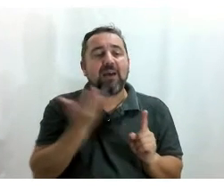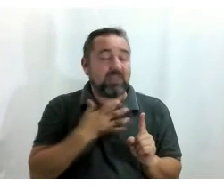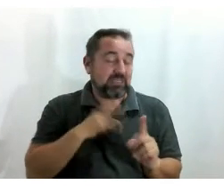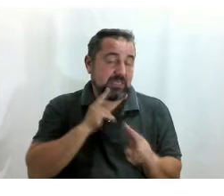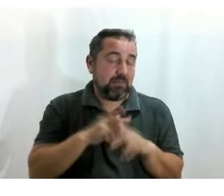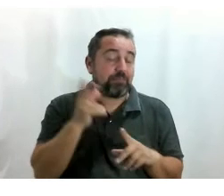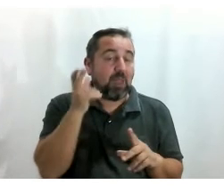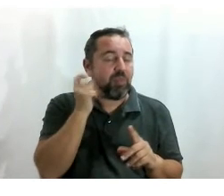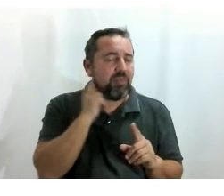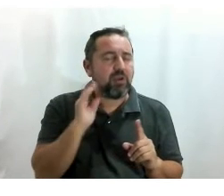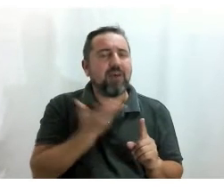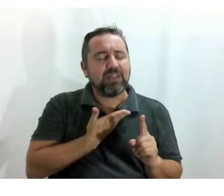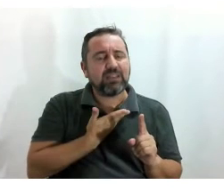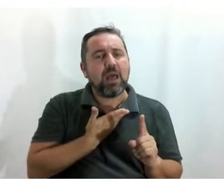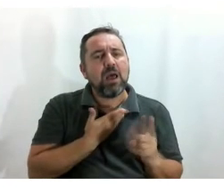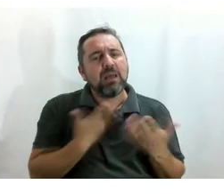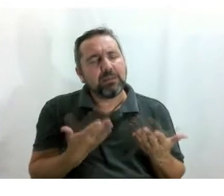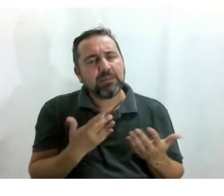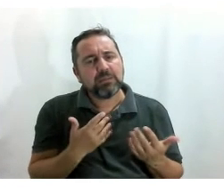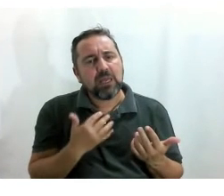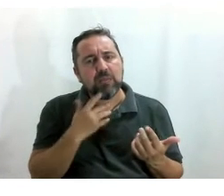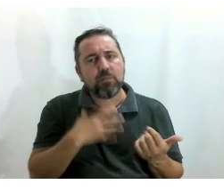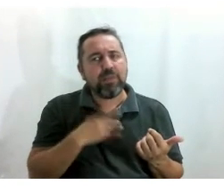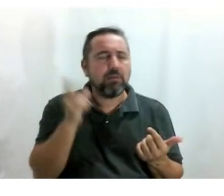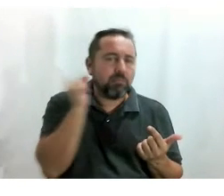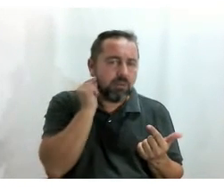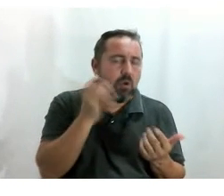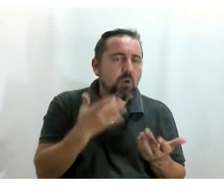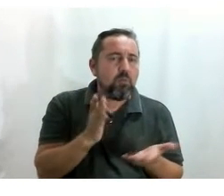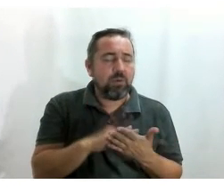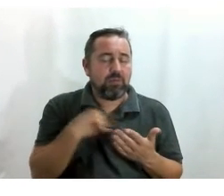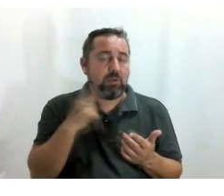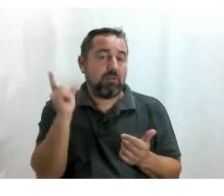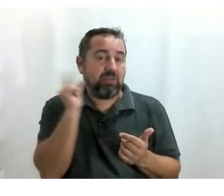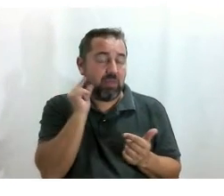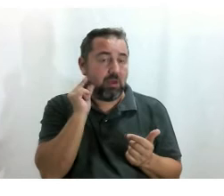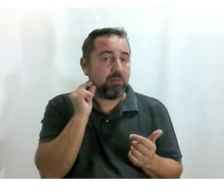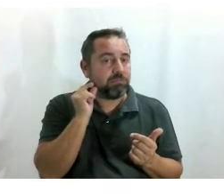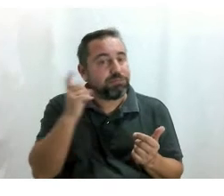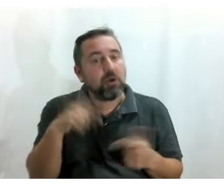audición, producen pérdidas que pueden recuperarse luego